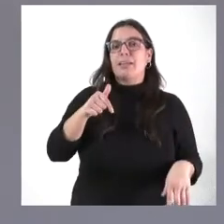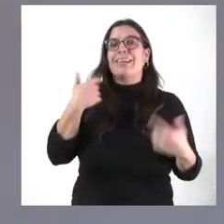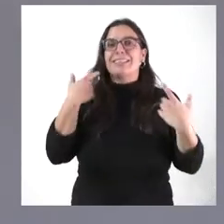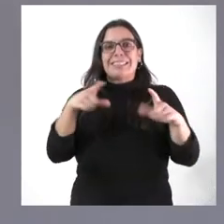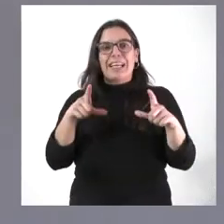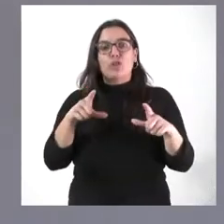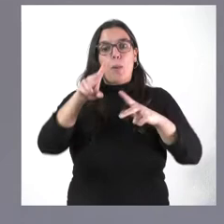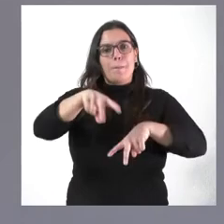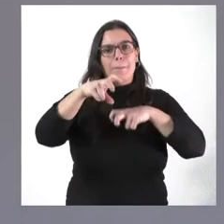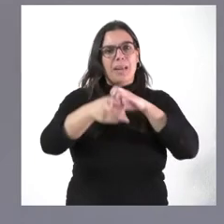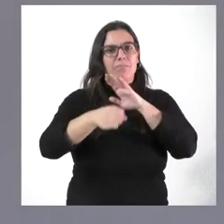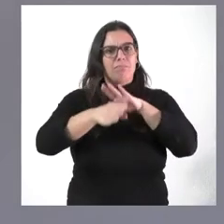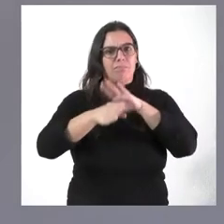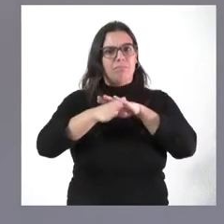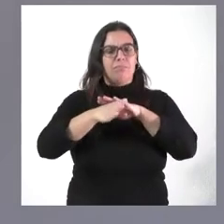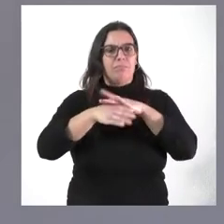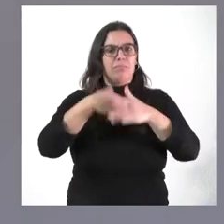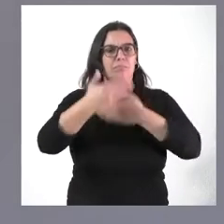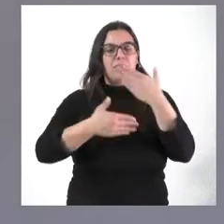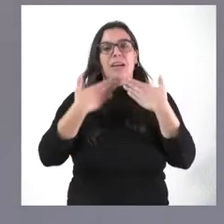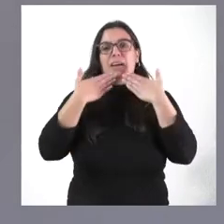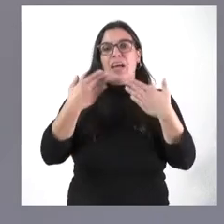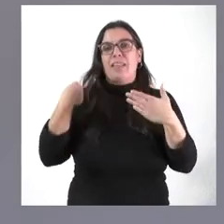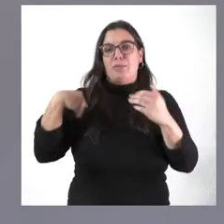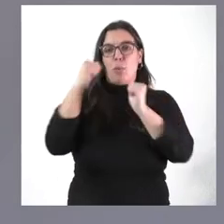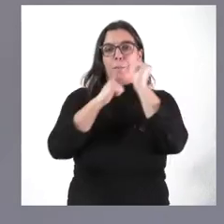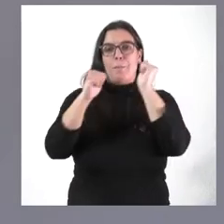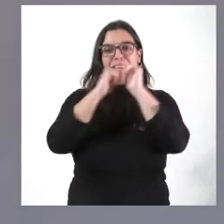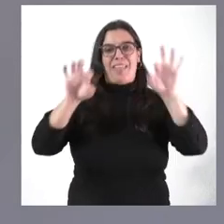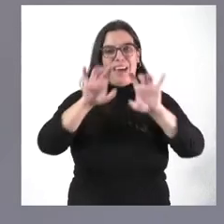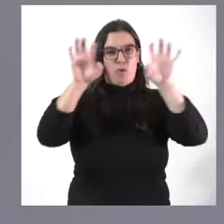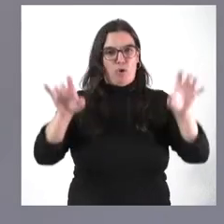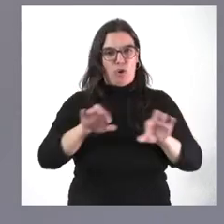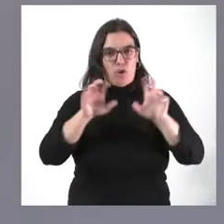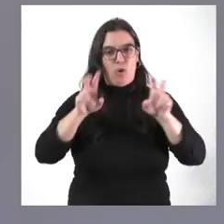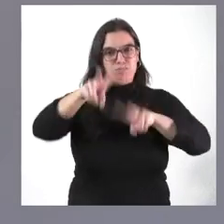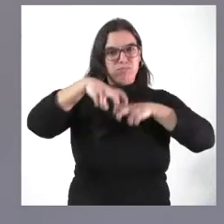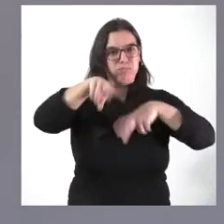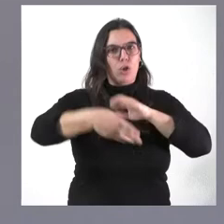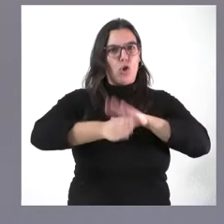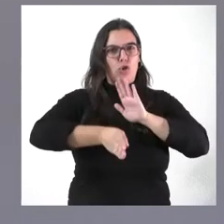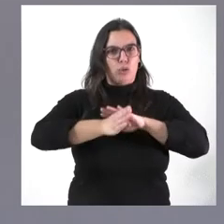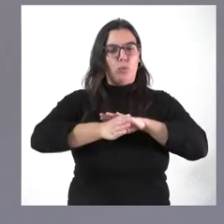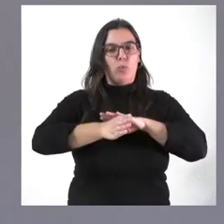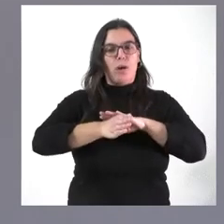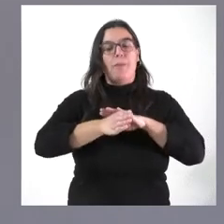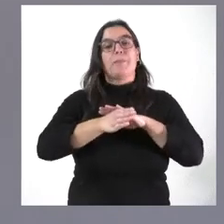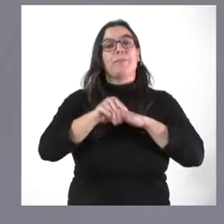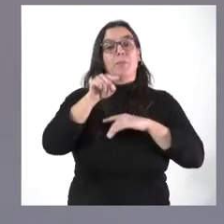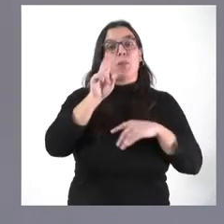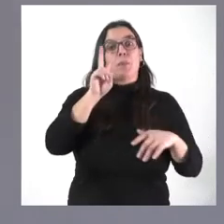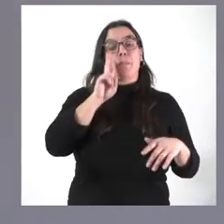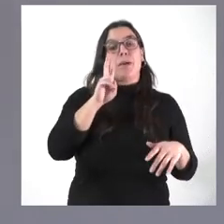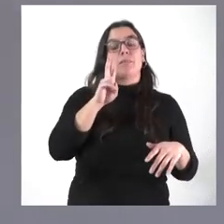sector minero en este caso a través de la piedra ornamental el sector de la piedra ornamental vio incrementar un